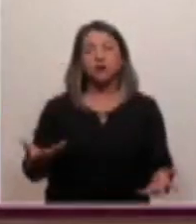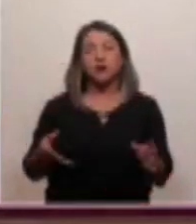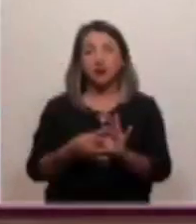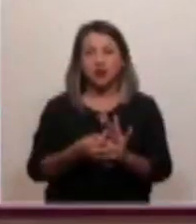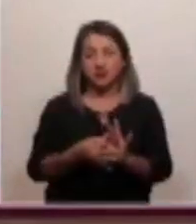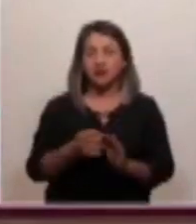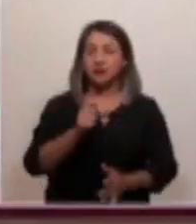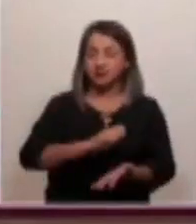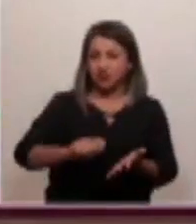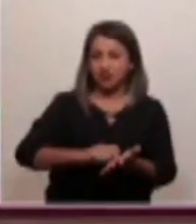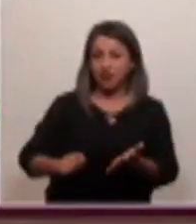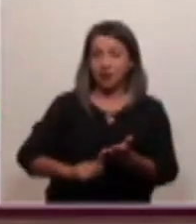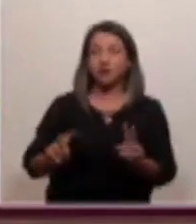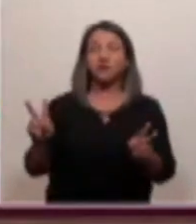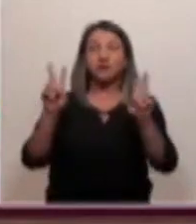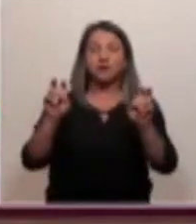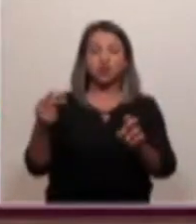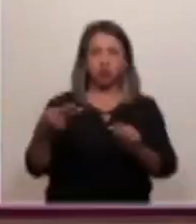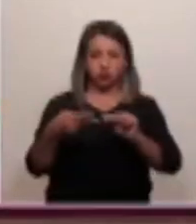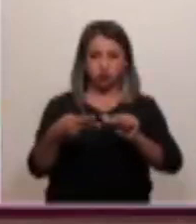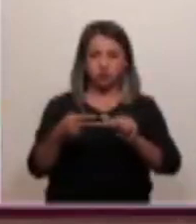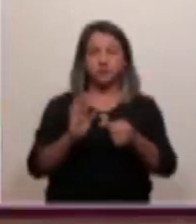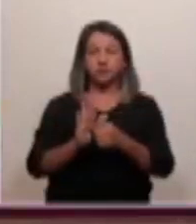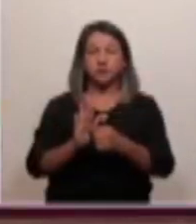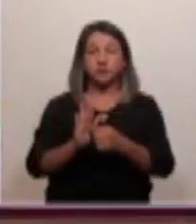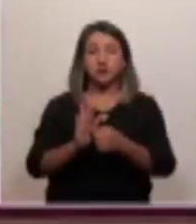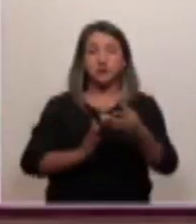secretario. Avanzamos al punto 2. Entrando en el objeto de esta sesión, corresponde.